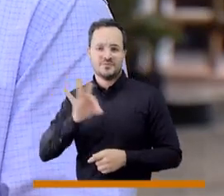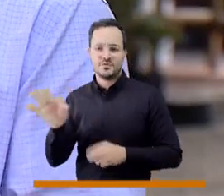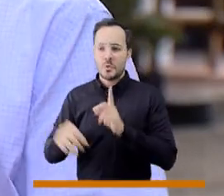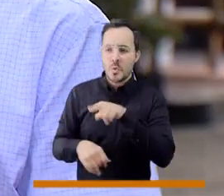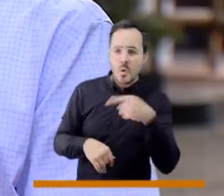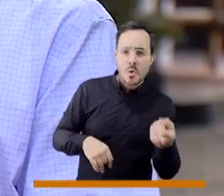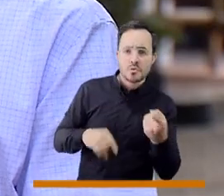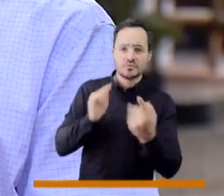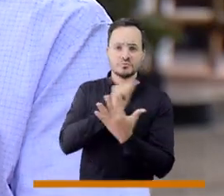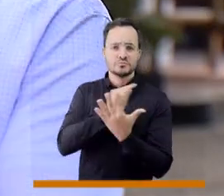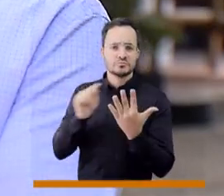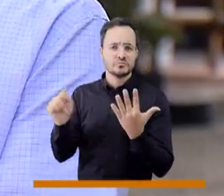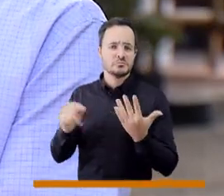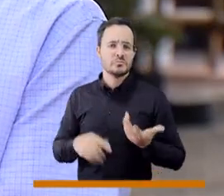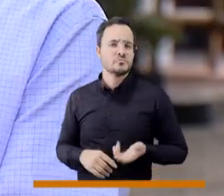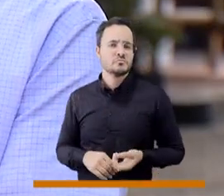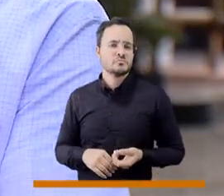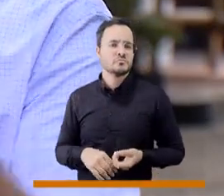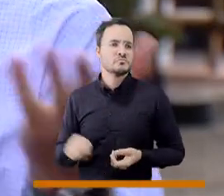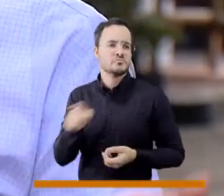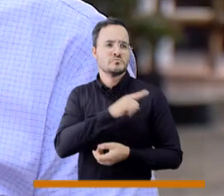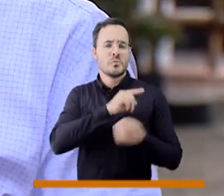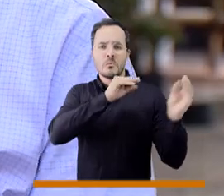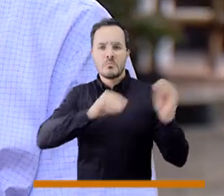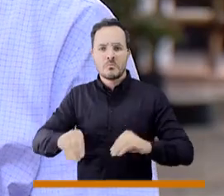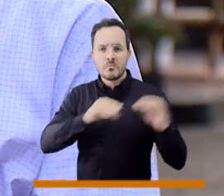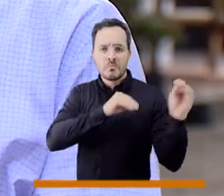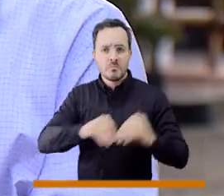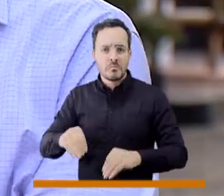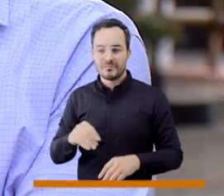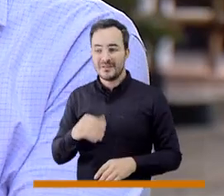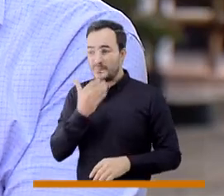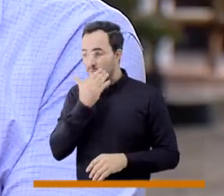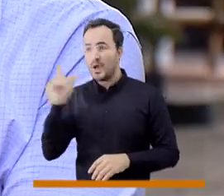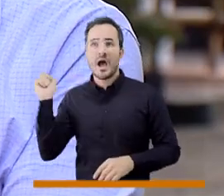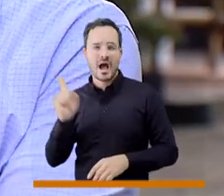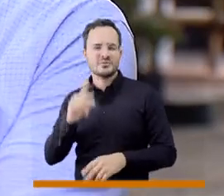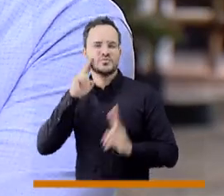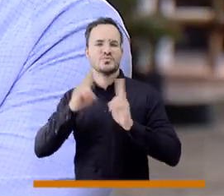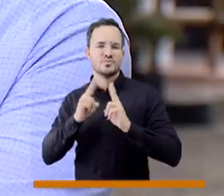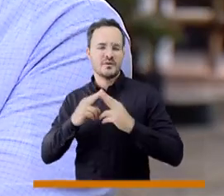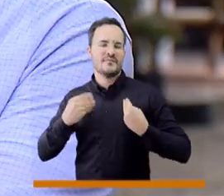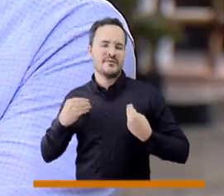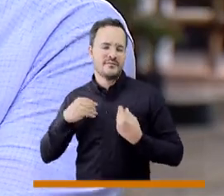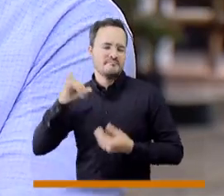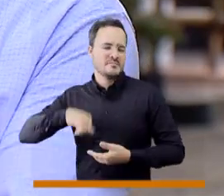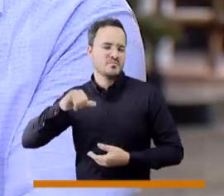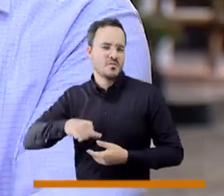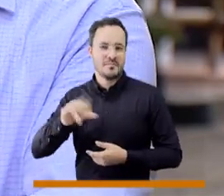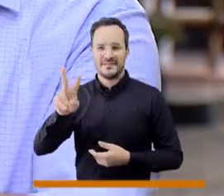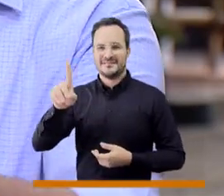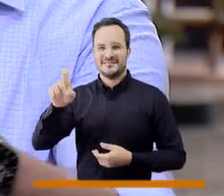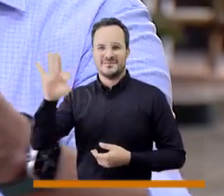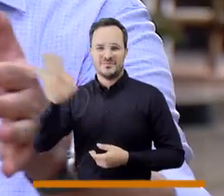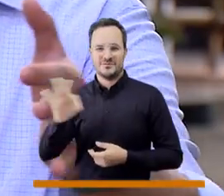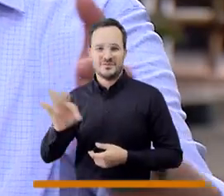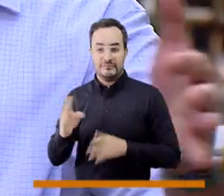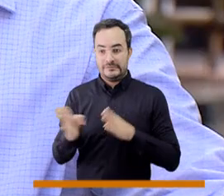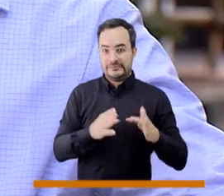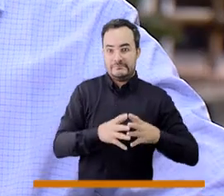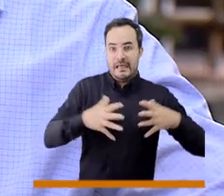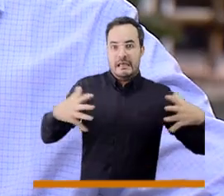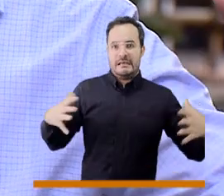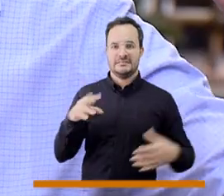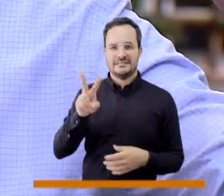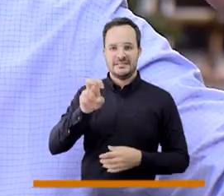tradicionales y históricos de nuestra ciudad, desde el poblado. Hoy solamente el 26% son habitantes ahí. Ya el